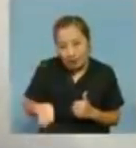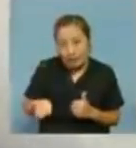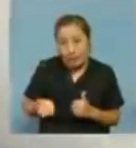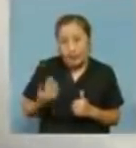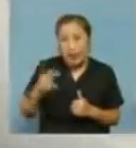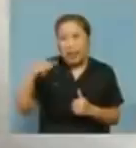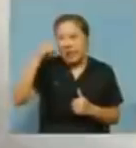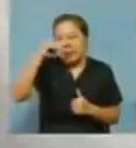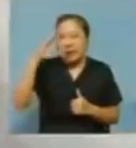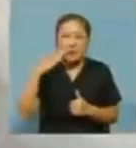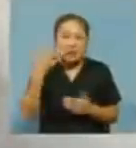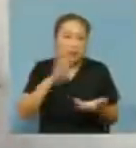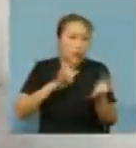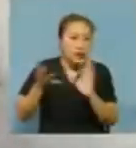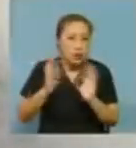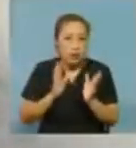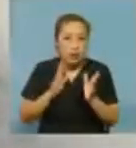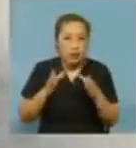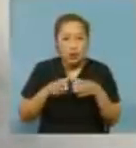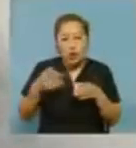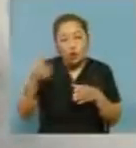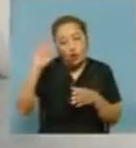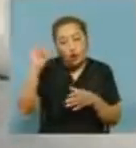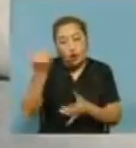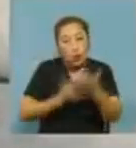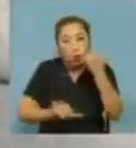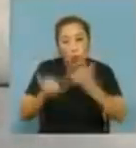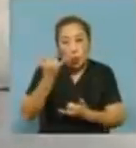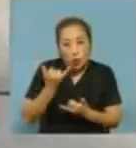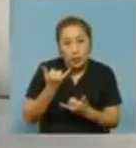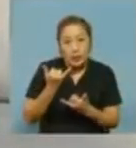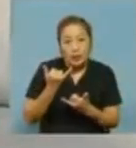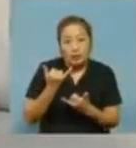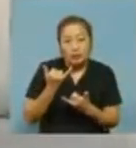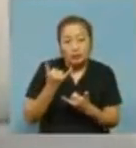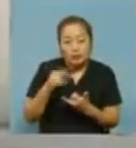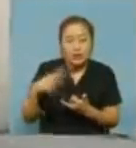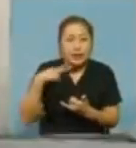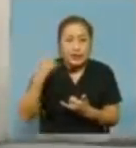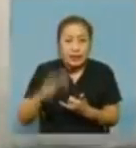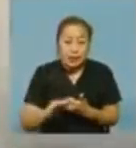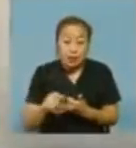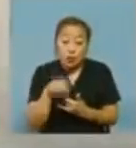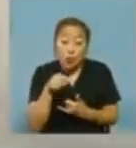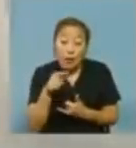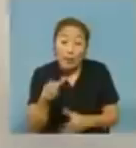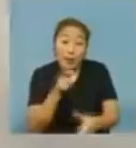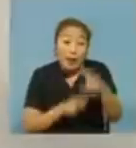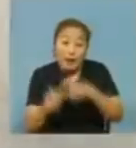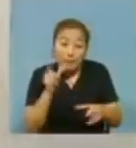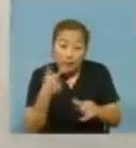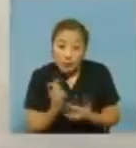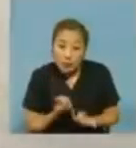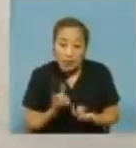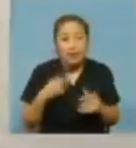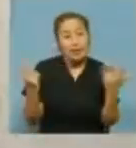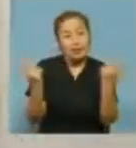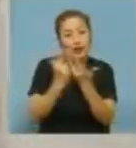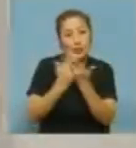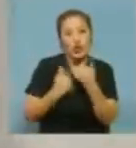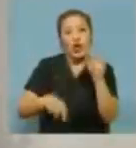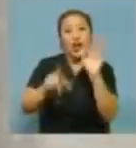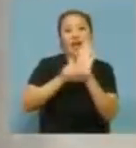a las 7 de la tarde aproximadamente, nosotros nos anoticiamos a partir del discurso de mi hija, de sus palabras. Que por otro lado, si hablamos de la